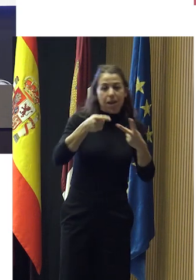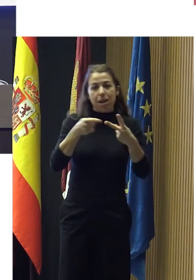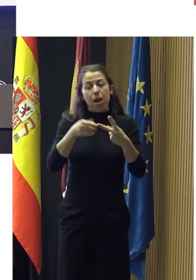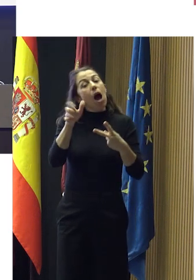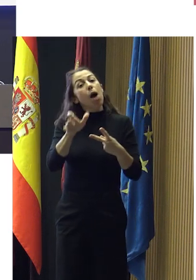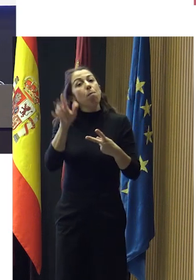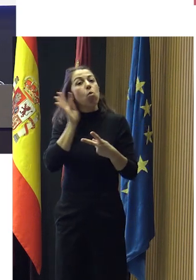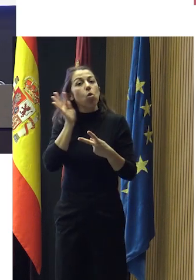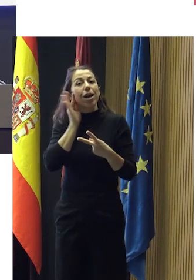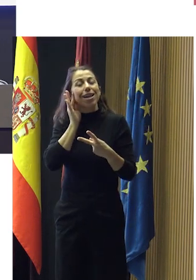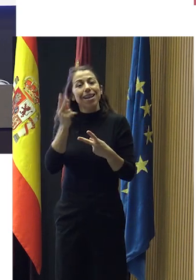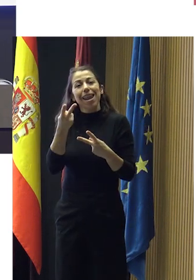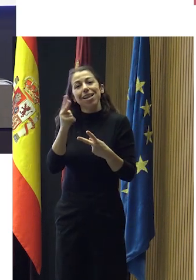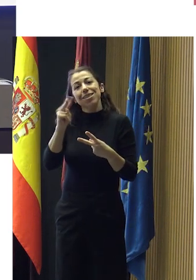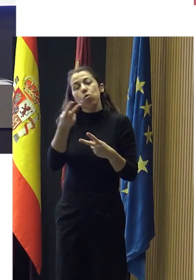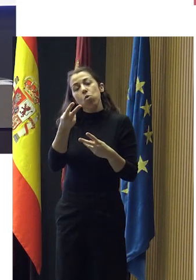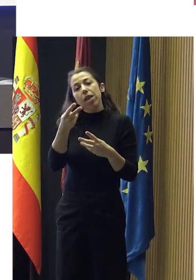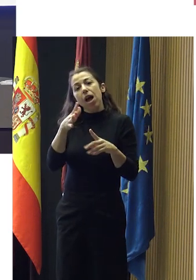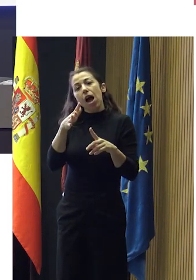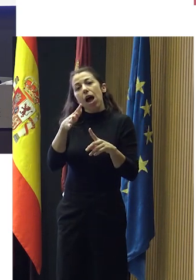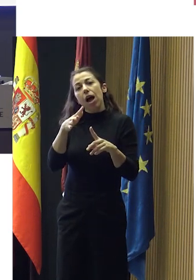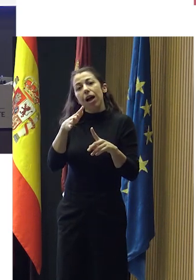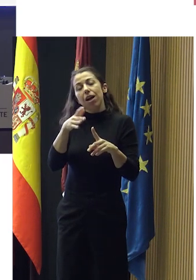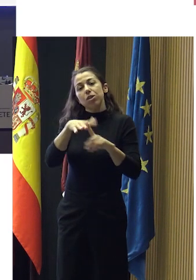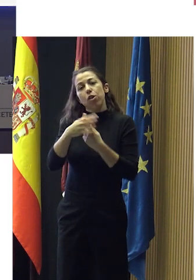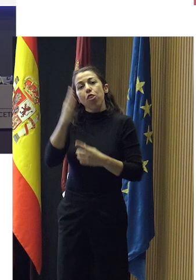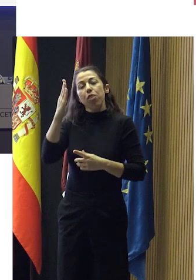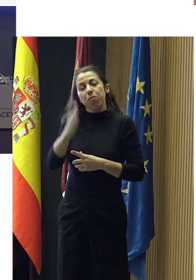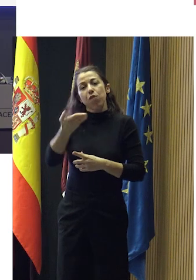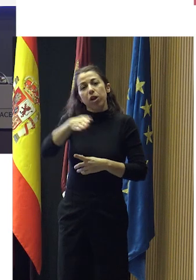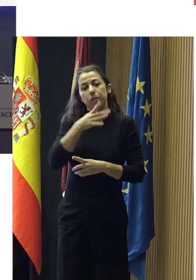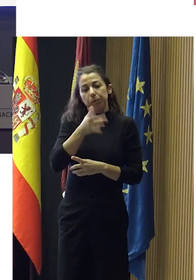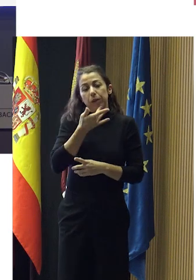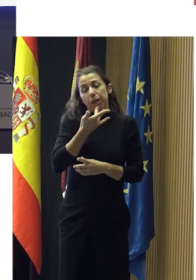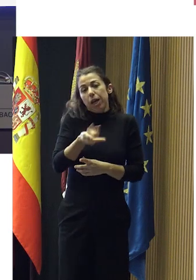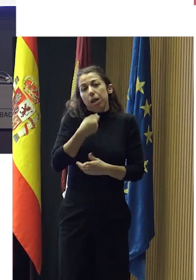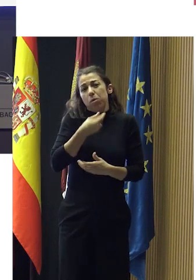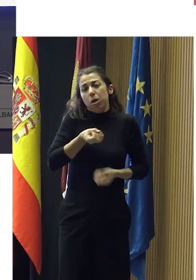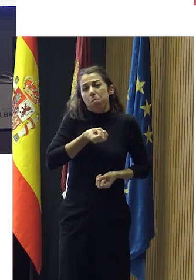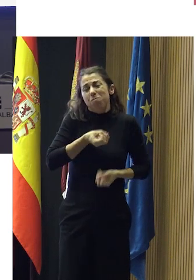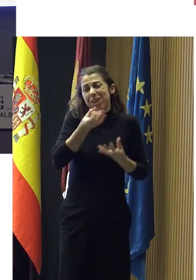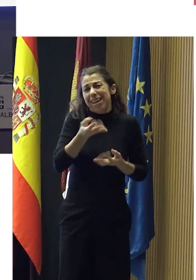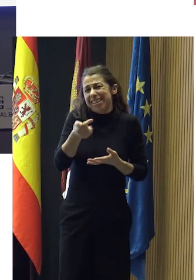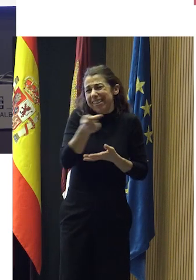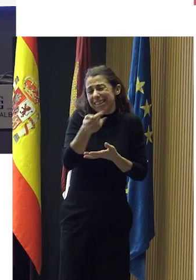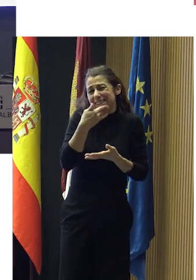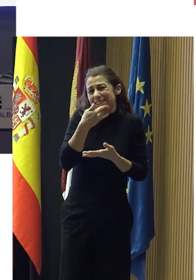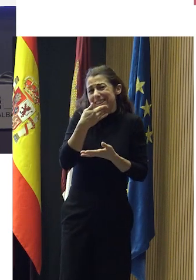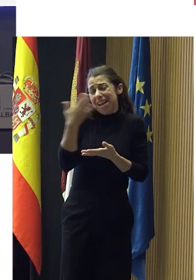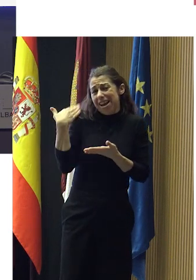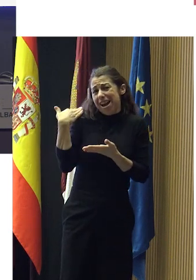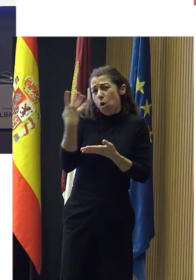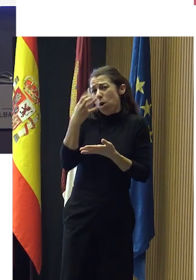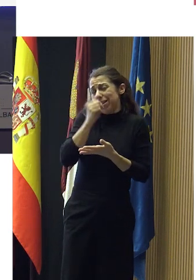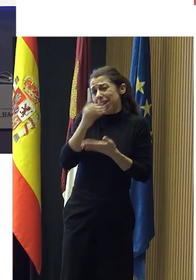enfermedades cardiovasculares. Aún así, no quiero lanzar solamente este mensaje negativo, en los últimos 40